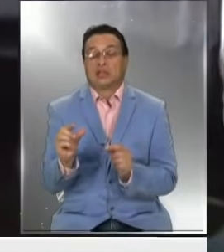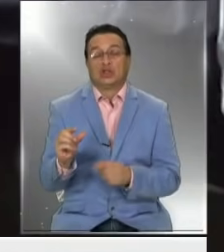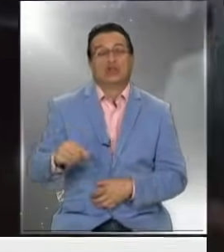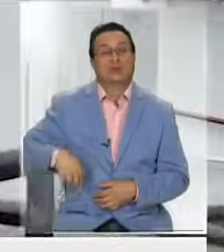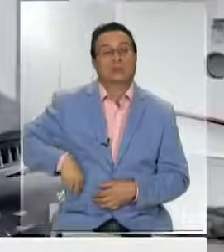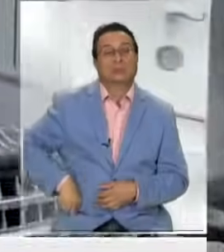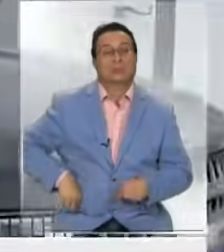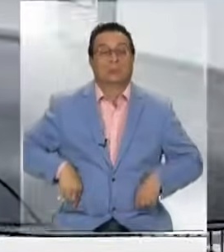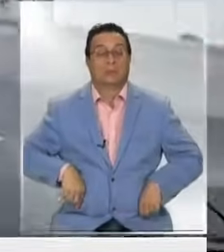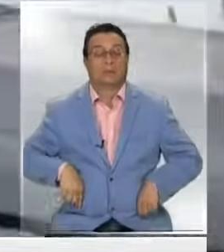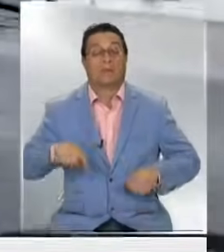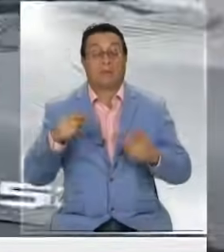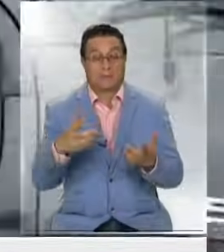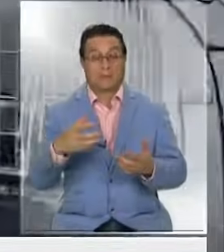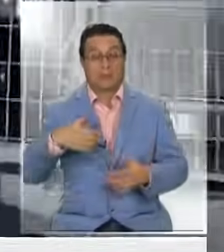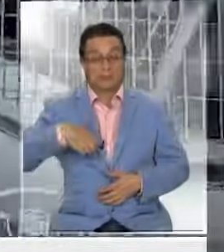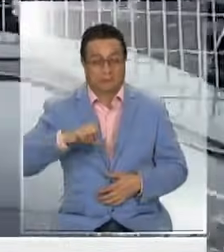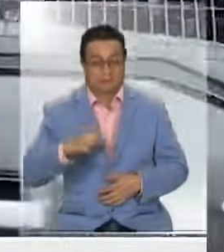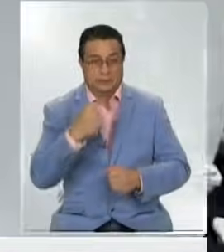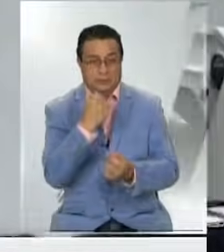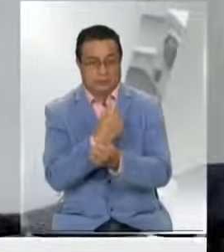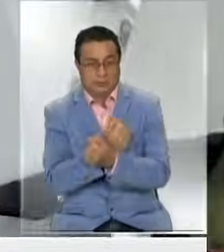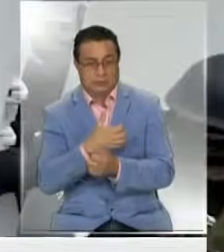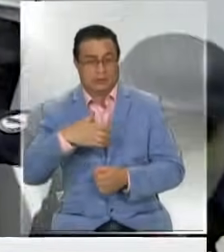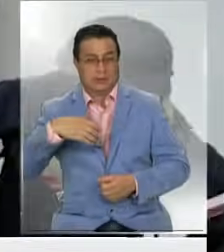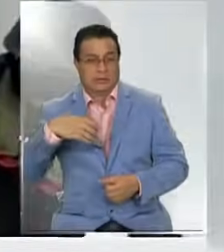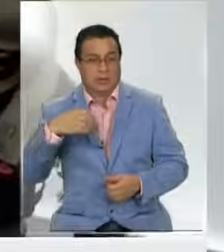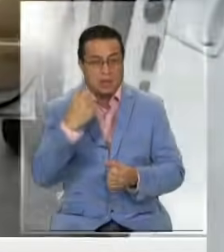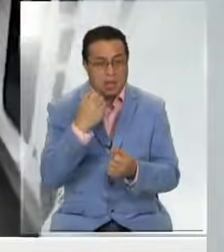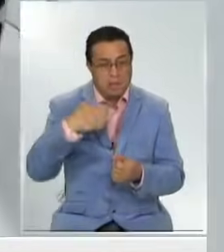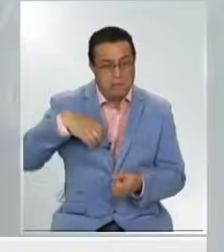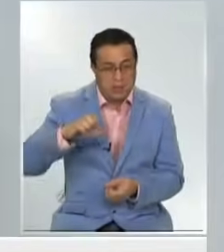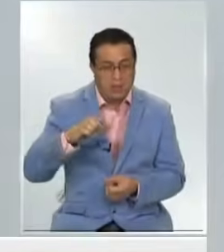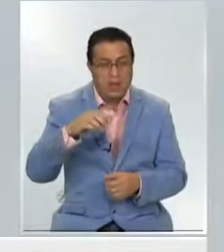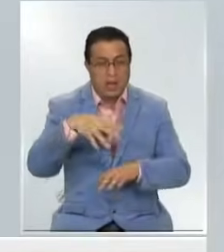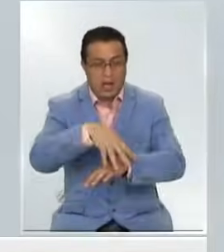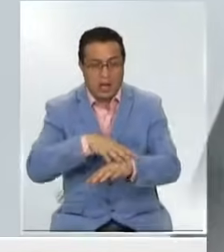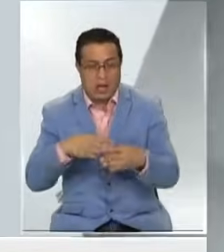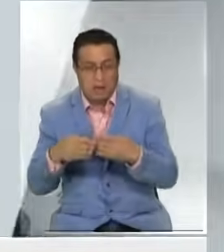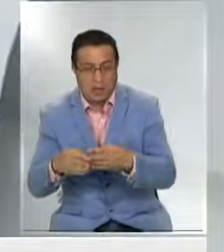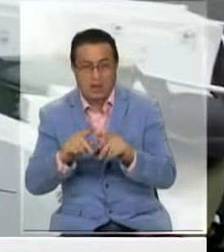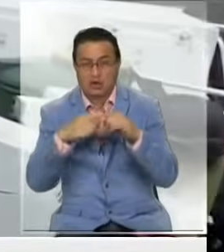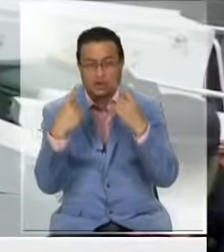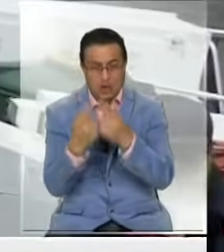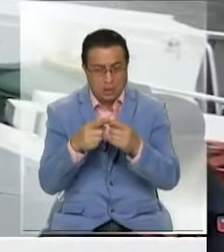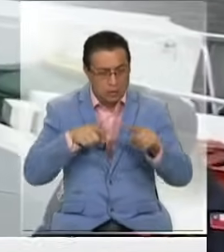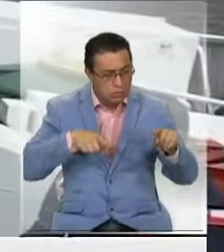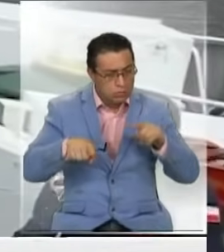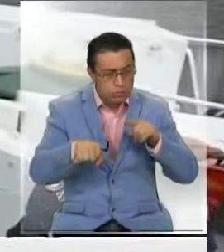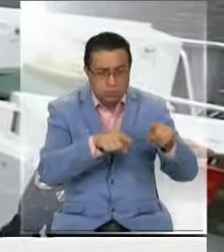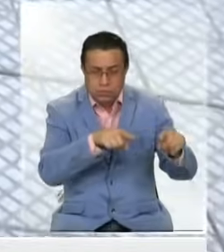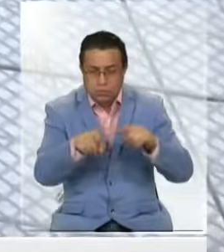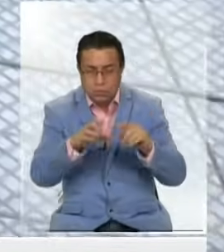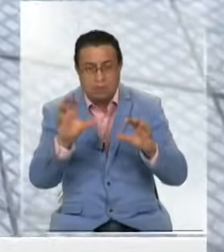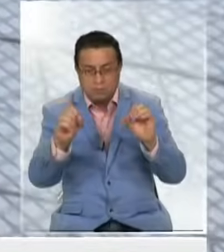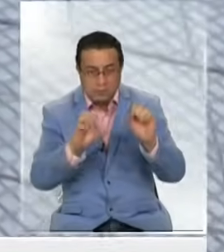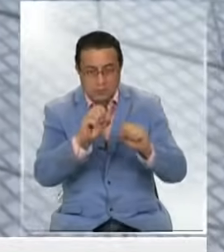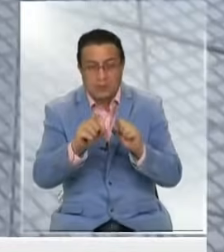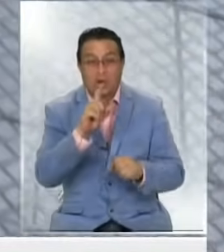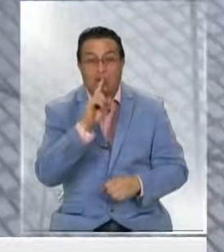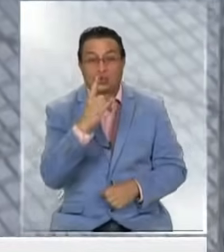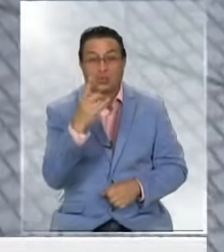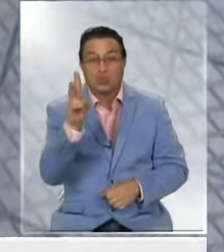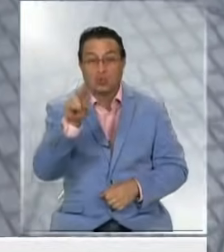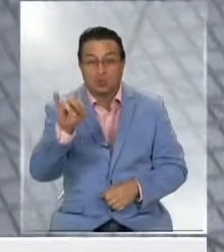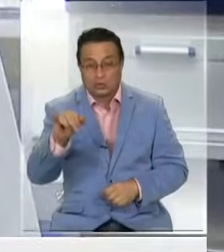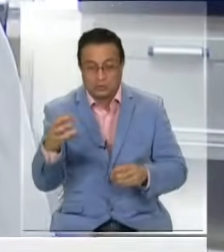Carabineros, la PDI y la Armada siguen atentos a quienes intentan ingresar los componentes necesarios para darle forma al TUSI, que como ha